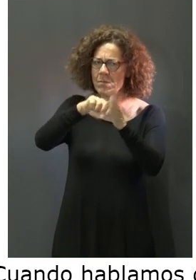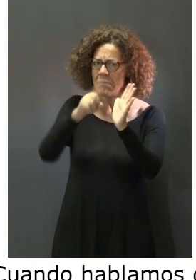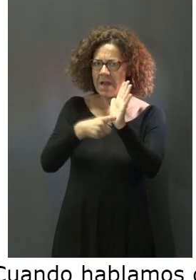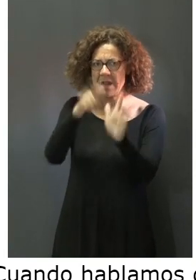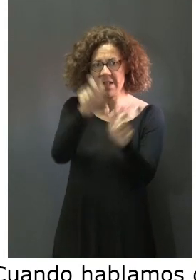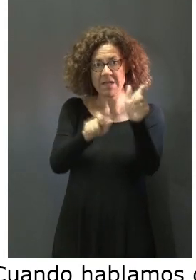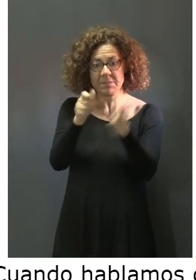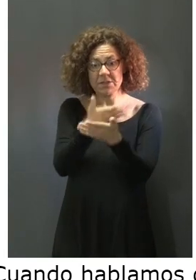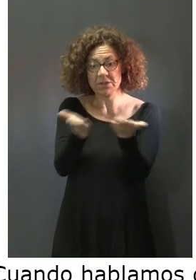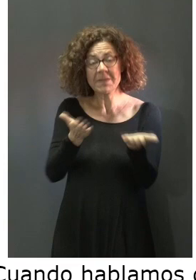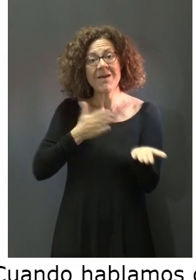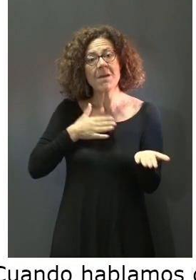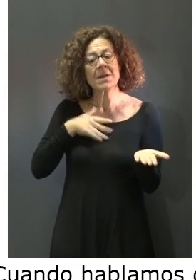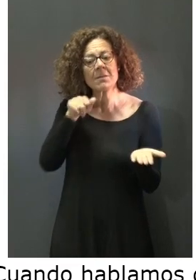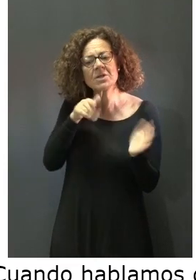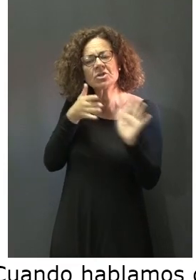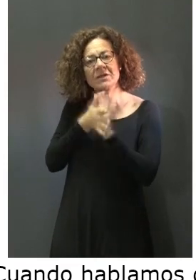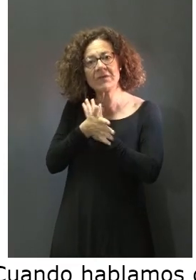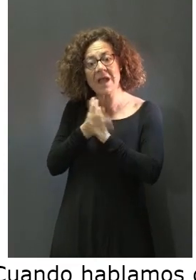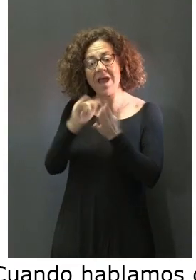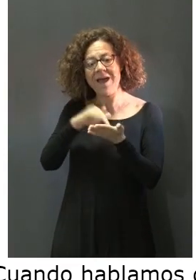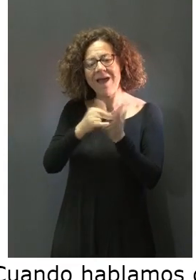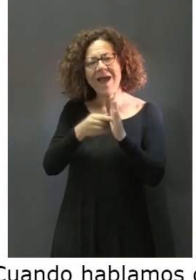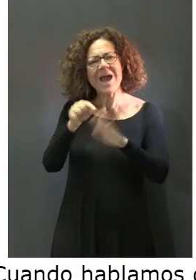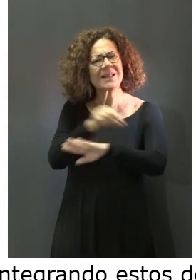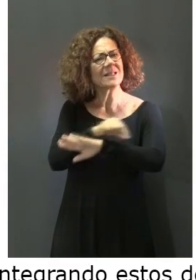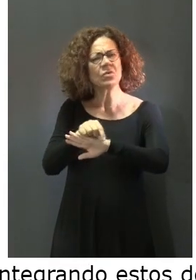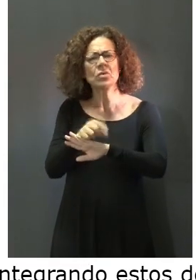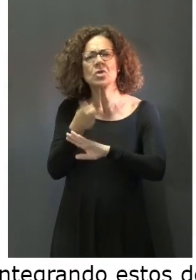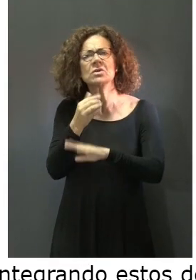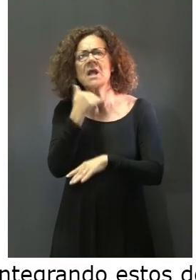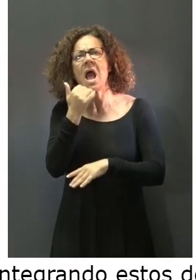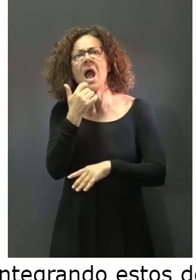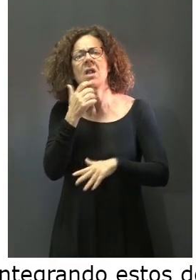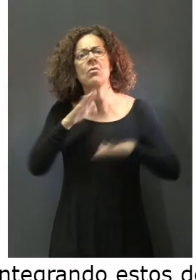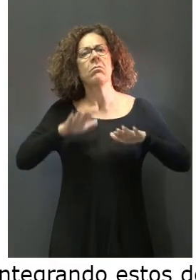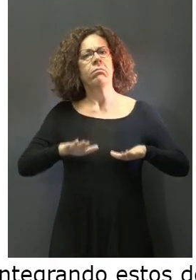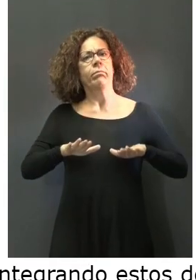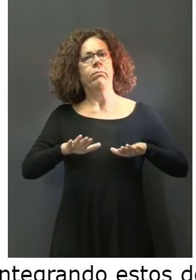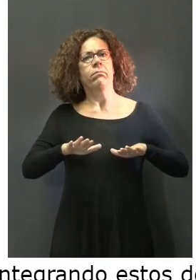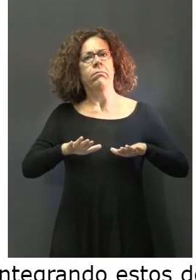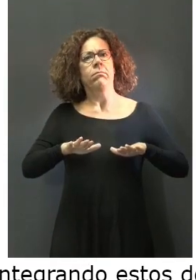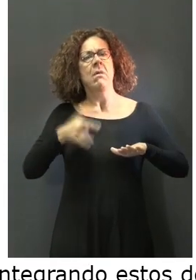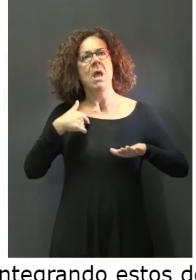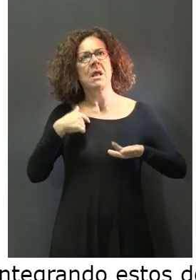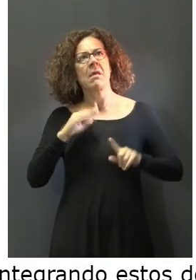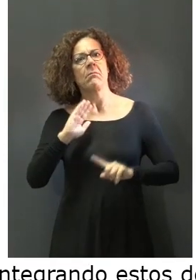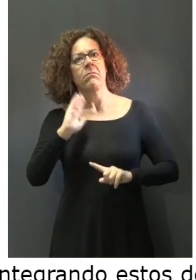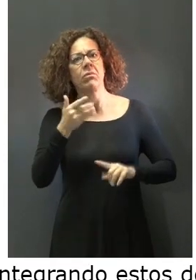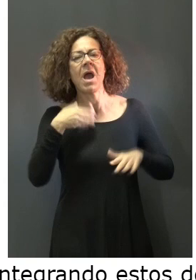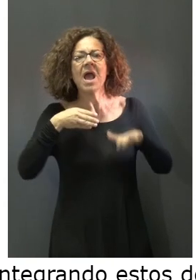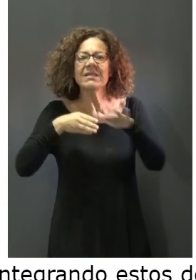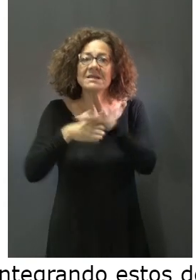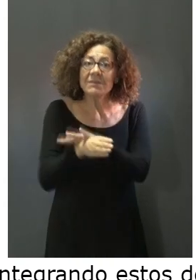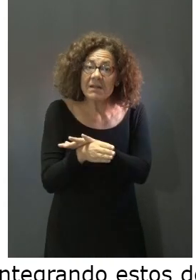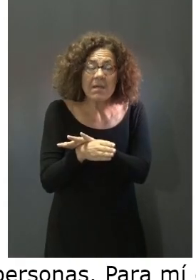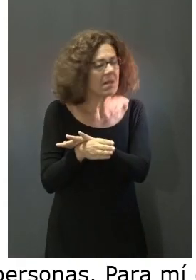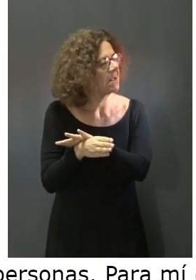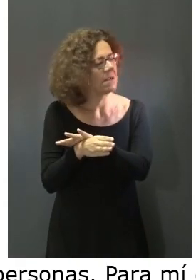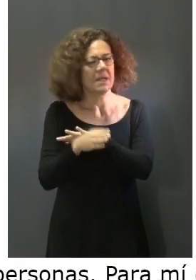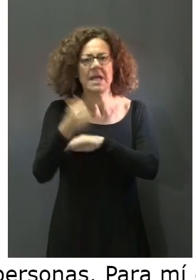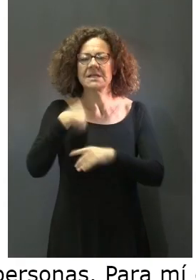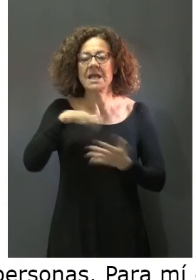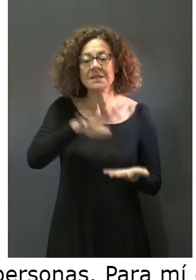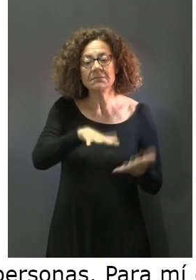mí eso significa que la arquitectura deja de ser un objeto pasivo que recibe la condición de accesibilidad y pasa a ser